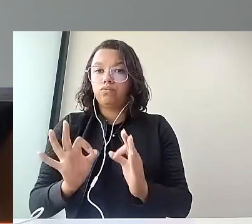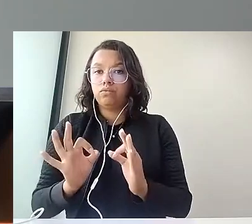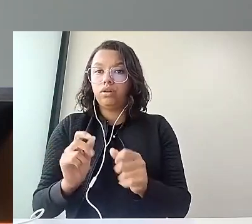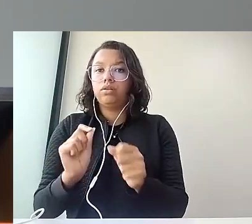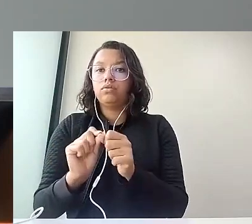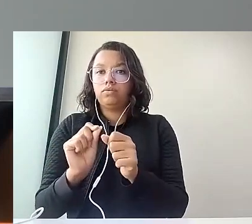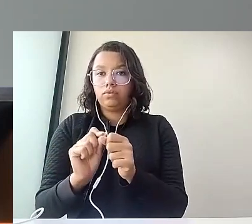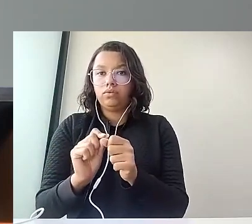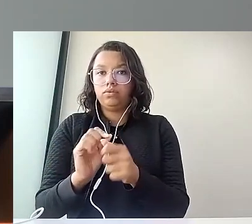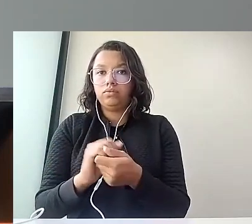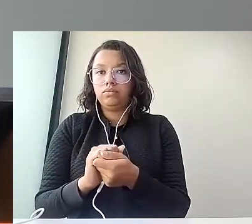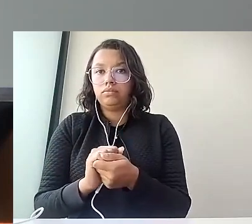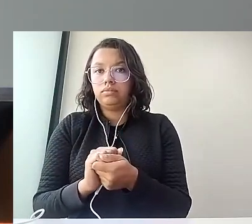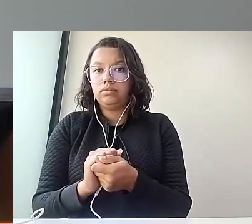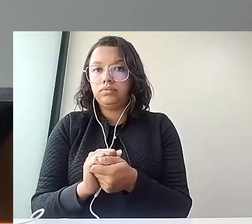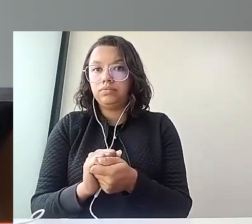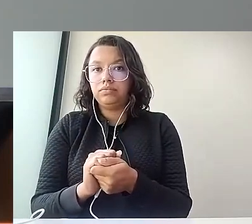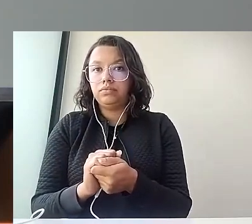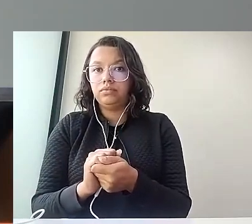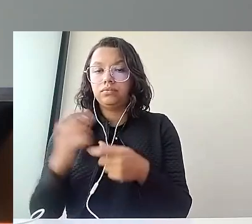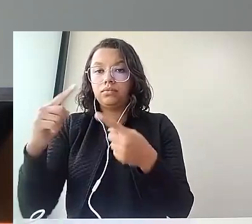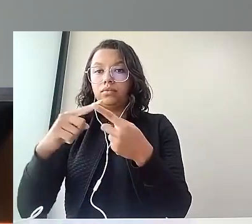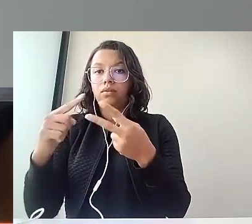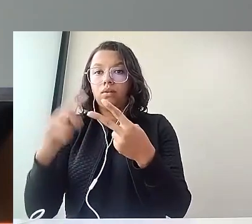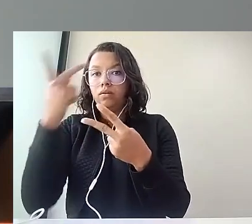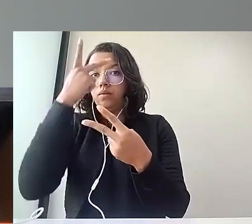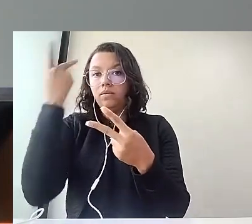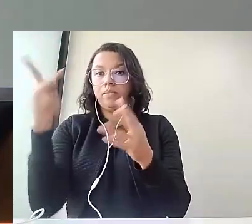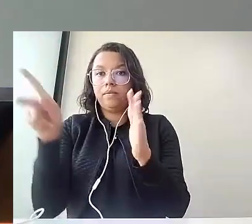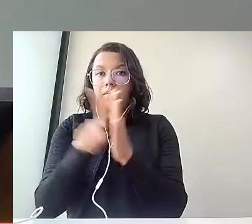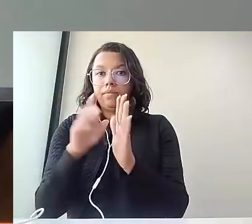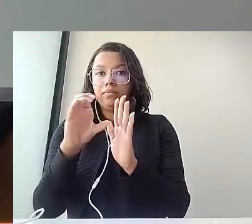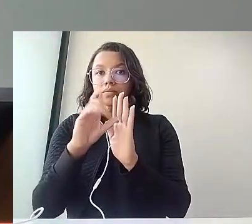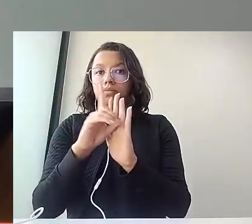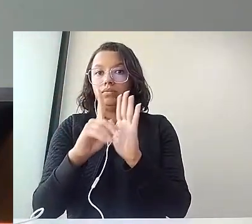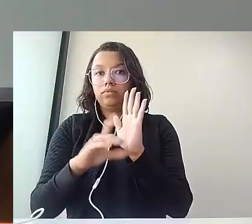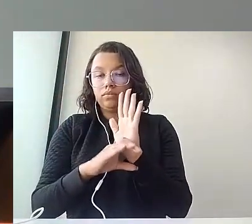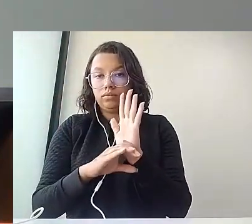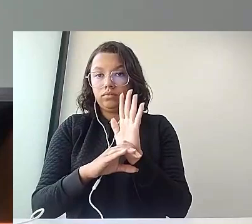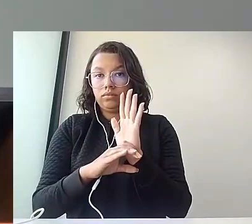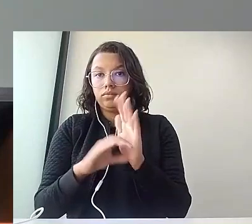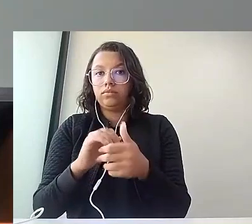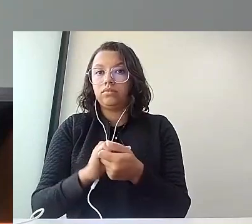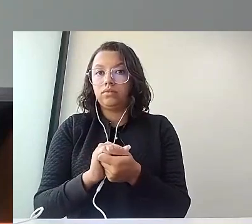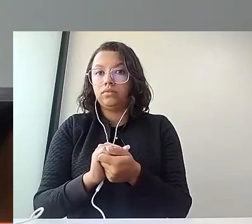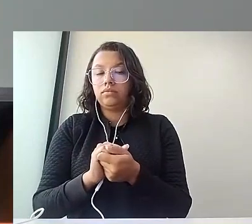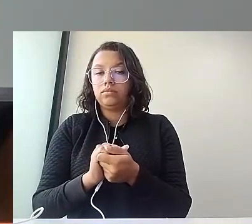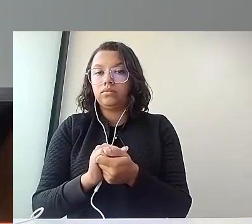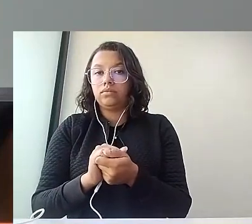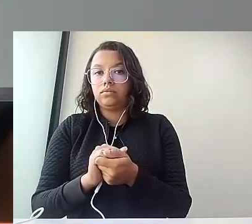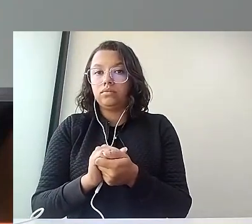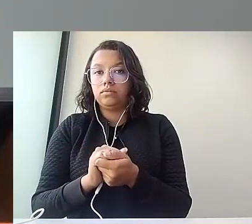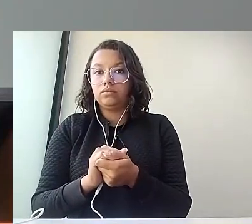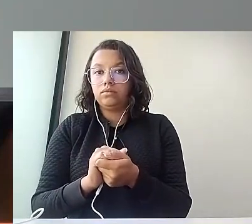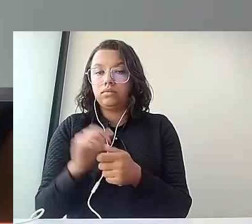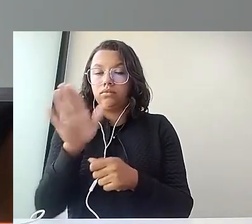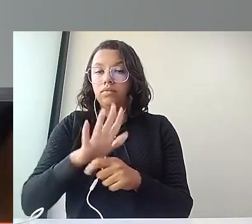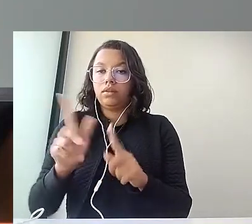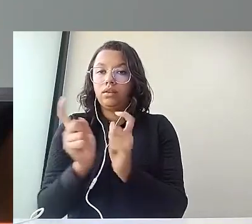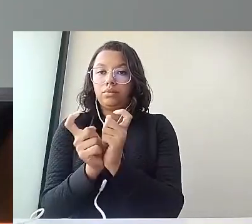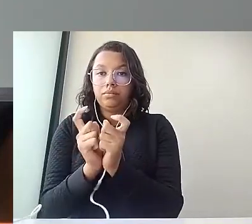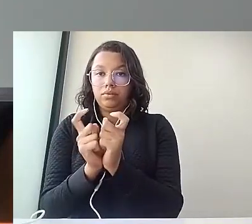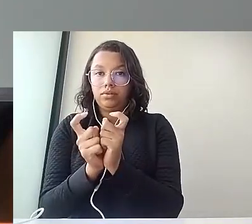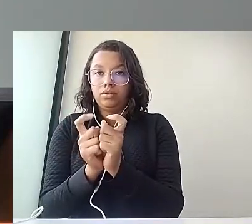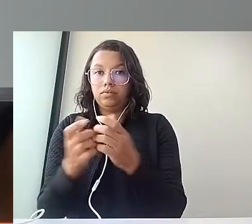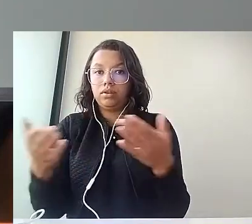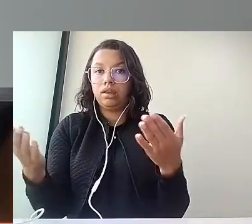Horiou, confirmado por Georges Vedel, varias generaciones de expertos en materia administrativa. Y esa